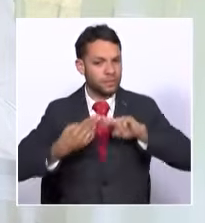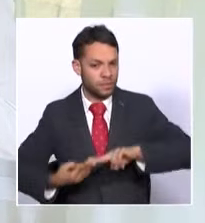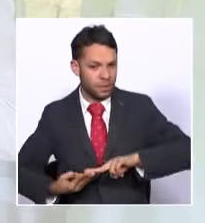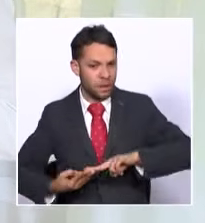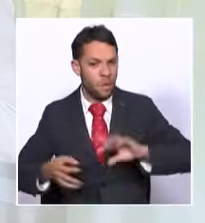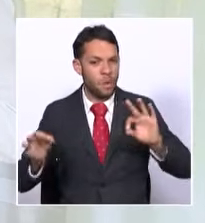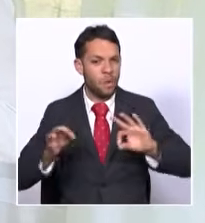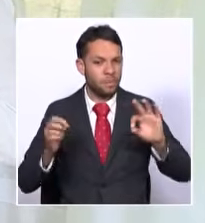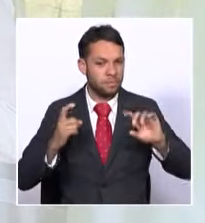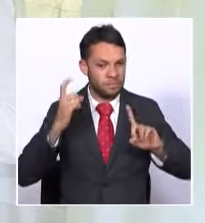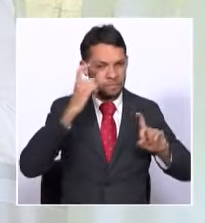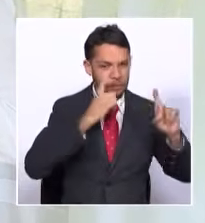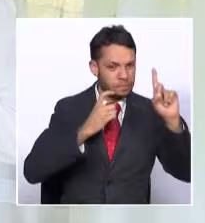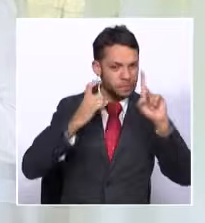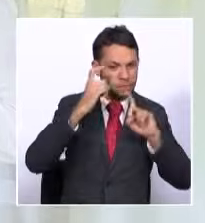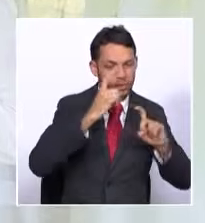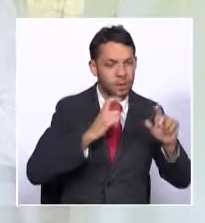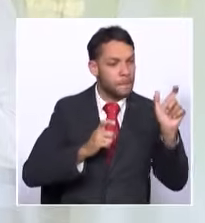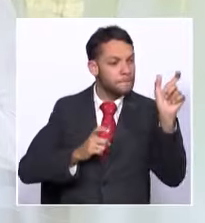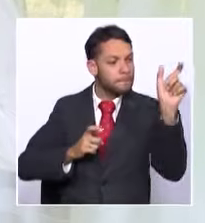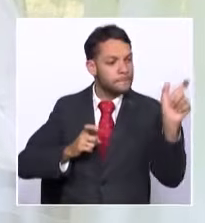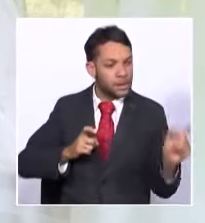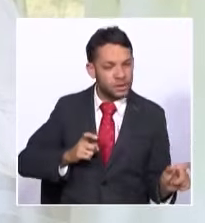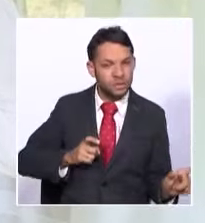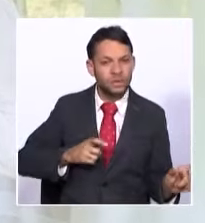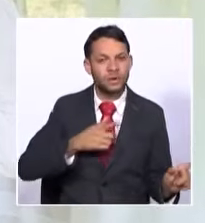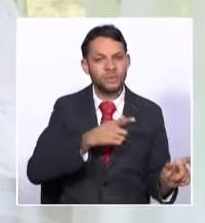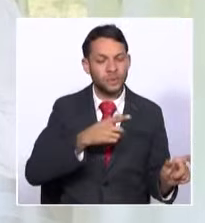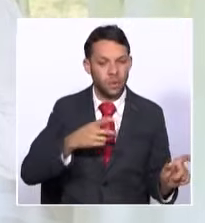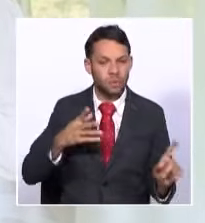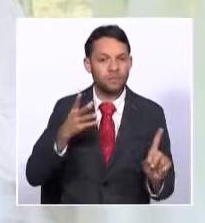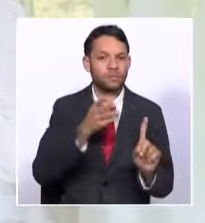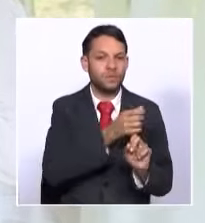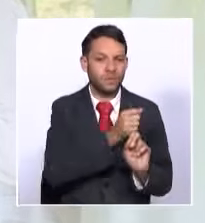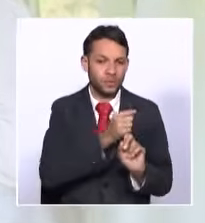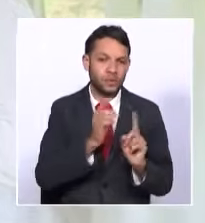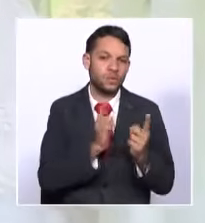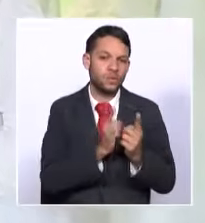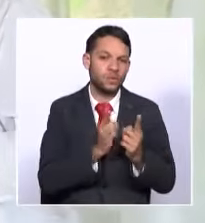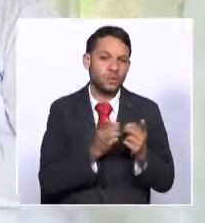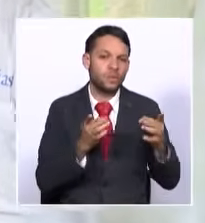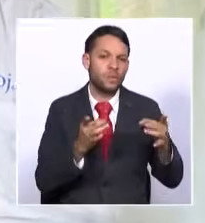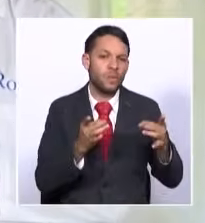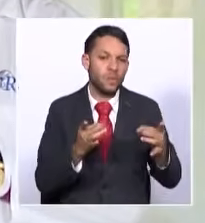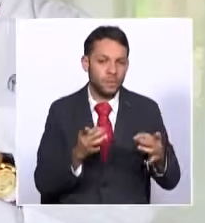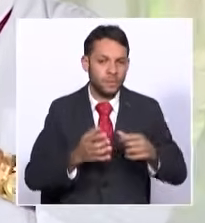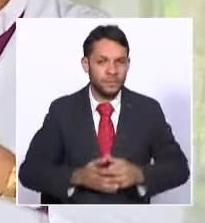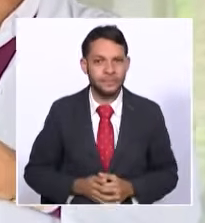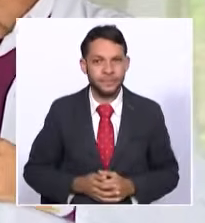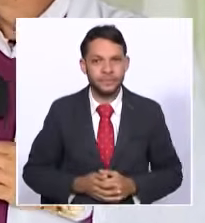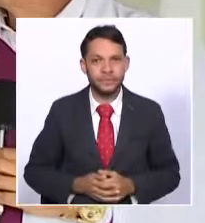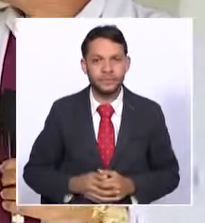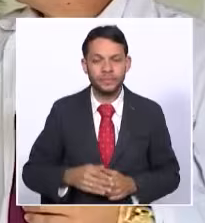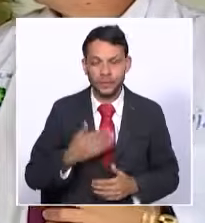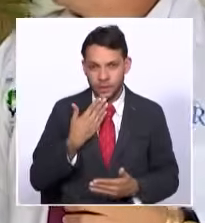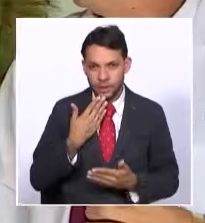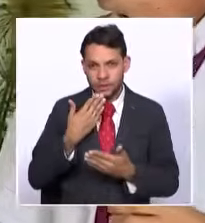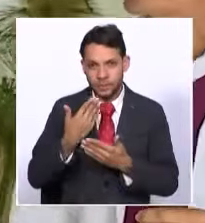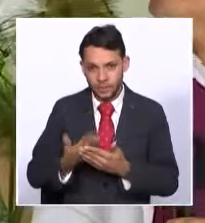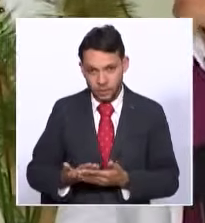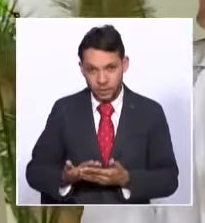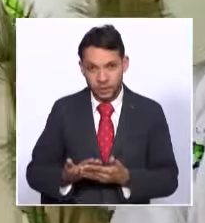análisis que se le hace al paciente que consulta por un dolor osteoarticular crónico. Bueno, doctor,